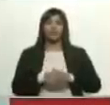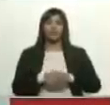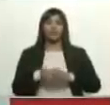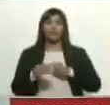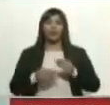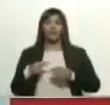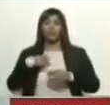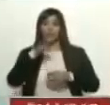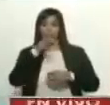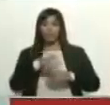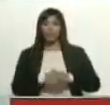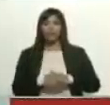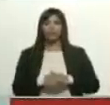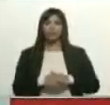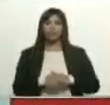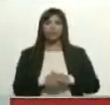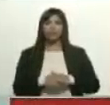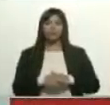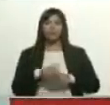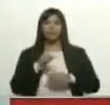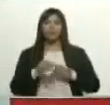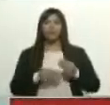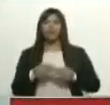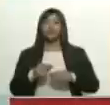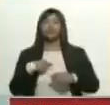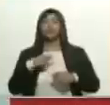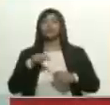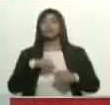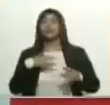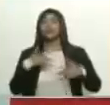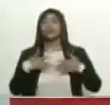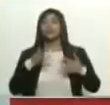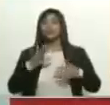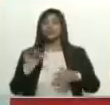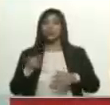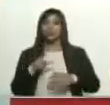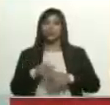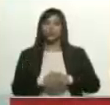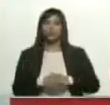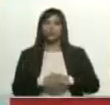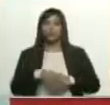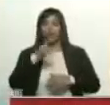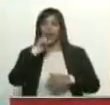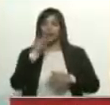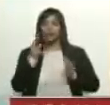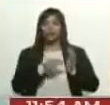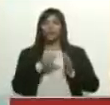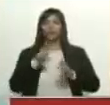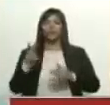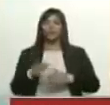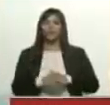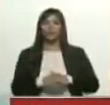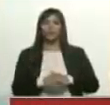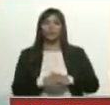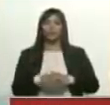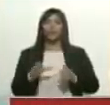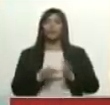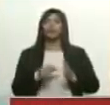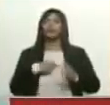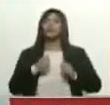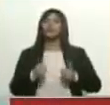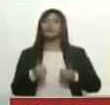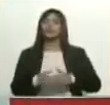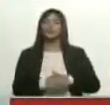de sabotaje y entorpecimiento de las actividades del 5 de julio del año 2022, donde se